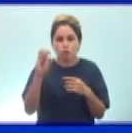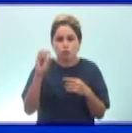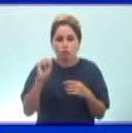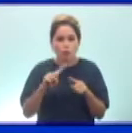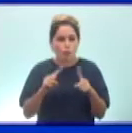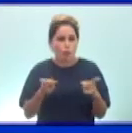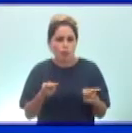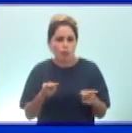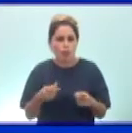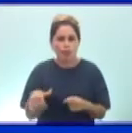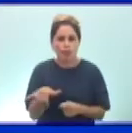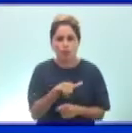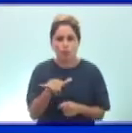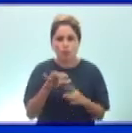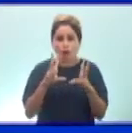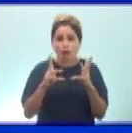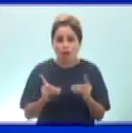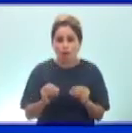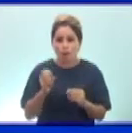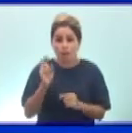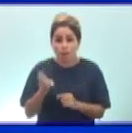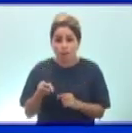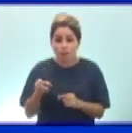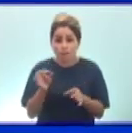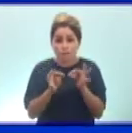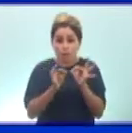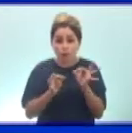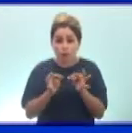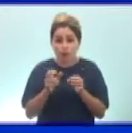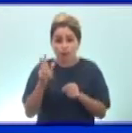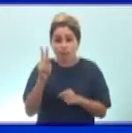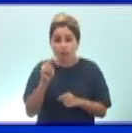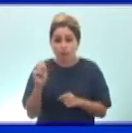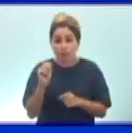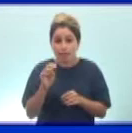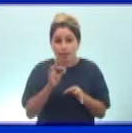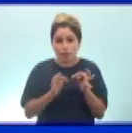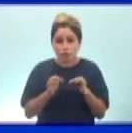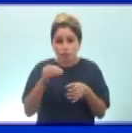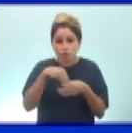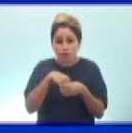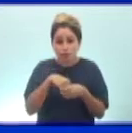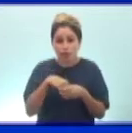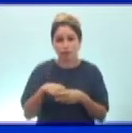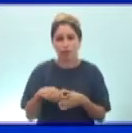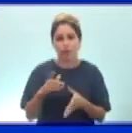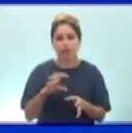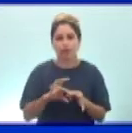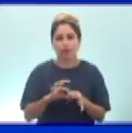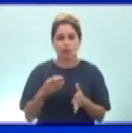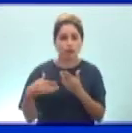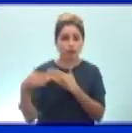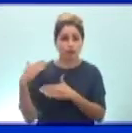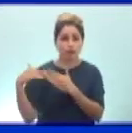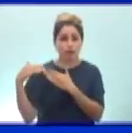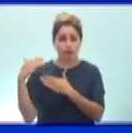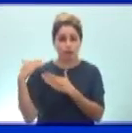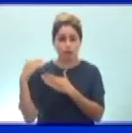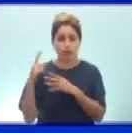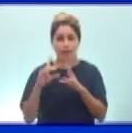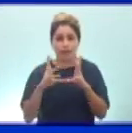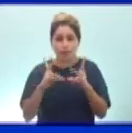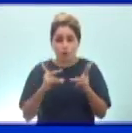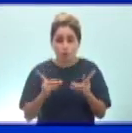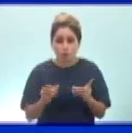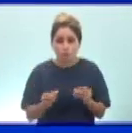estructura. Deben conocer también de grados anteriores que el número atómico es la cantidad de